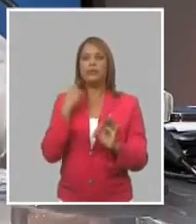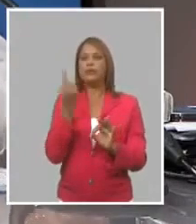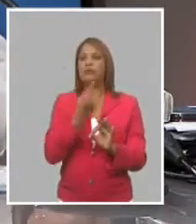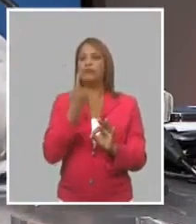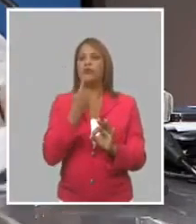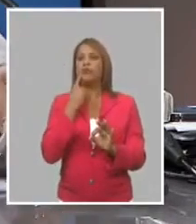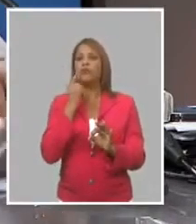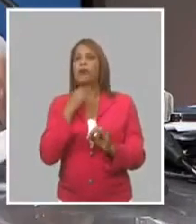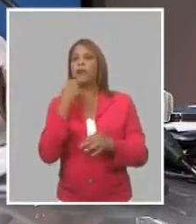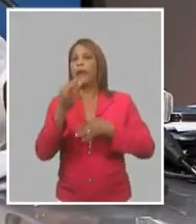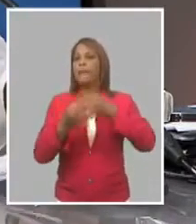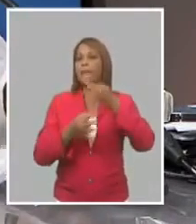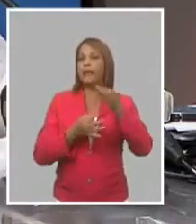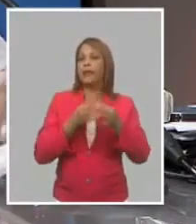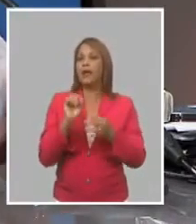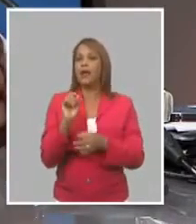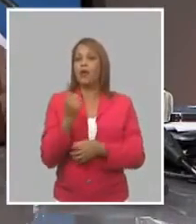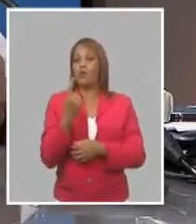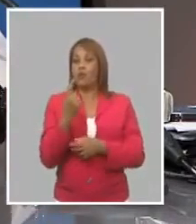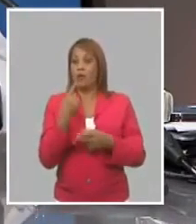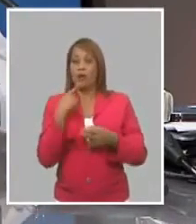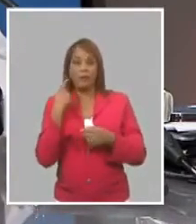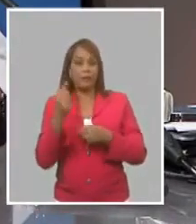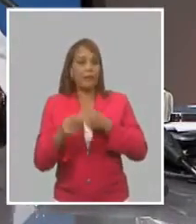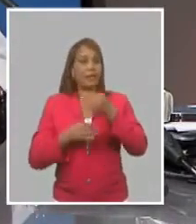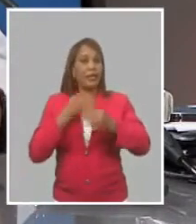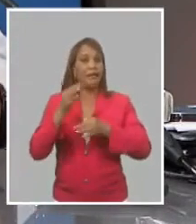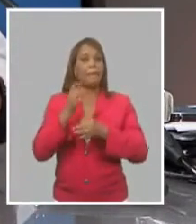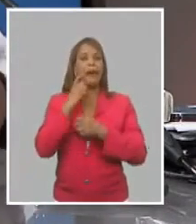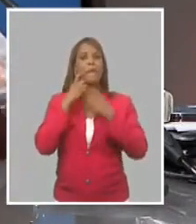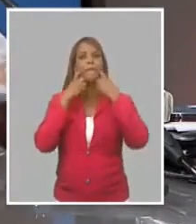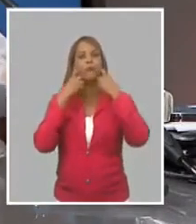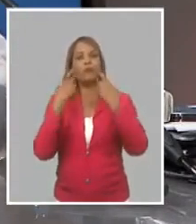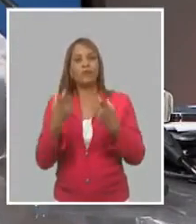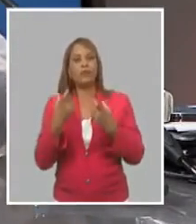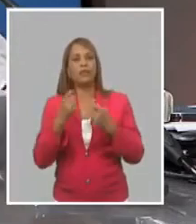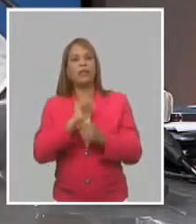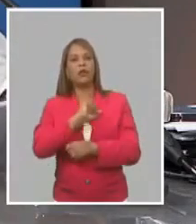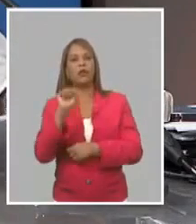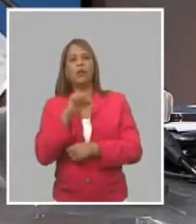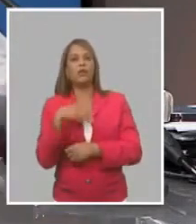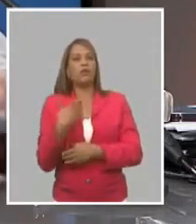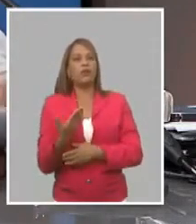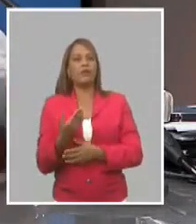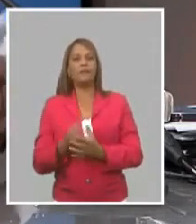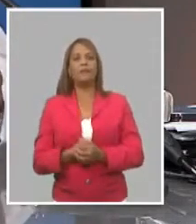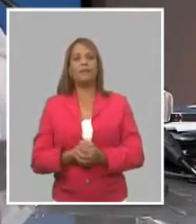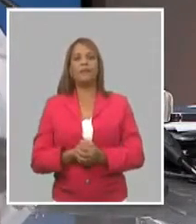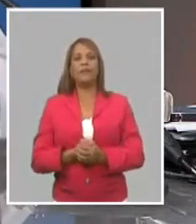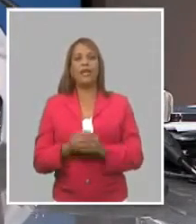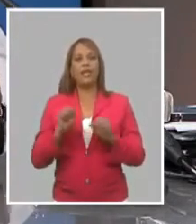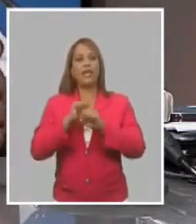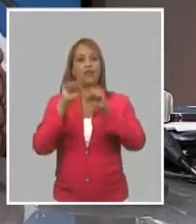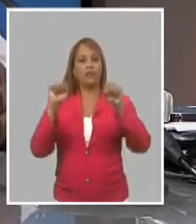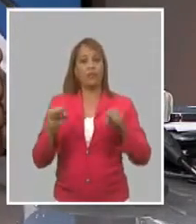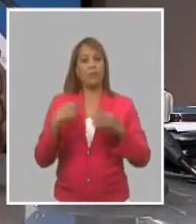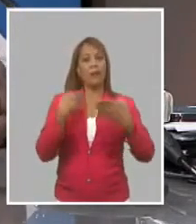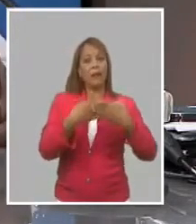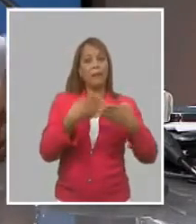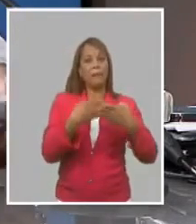nosotros tendríamos que explicar que una de las cosas más importantes que estamos logrando en el sistema